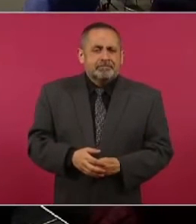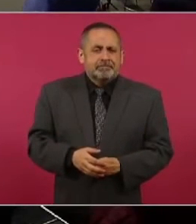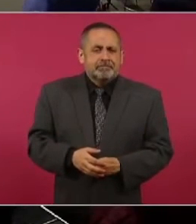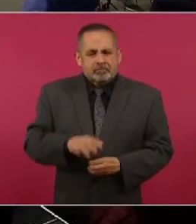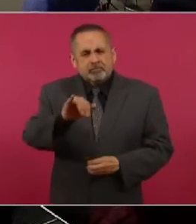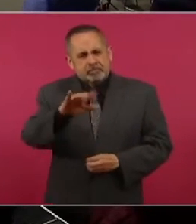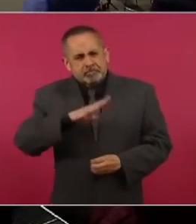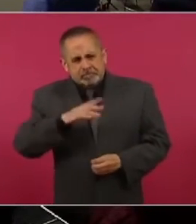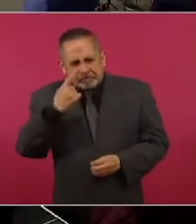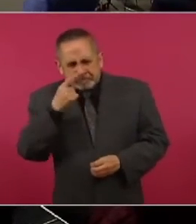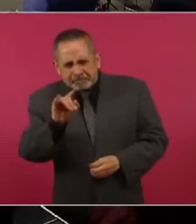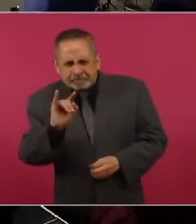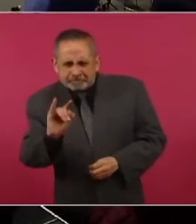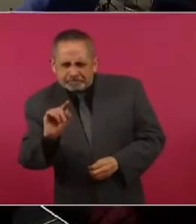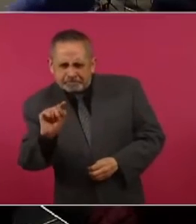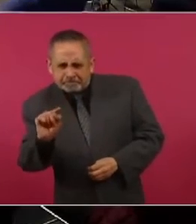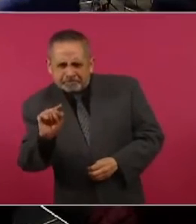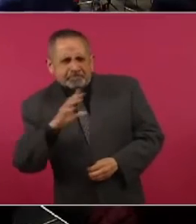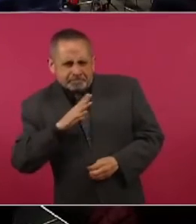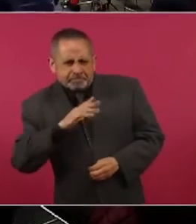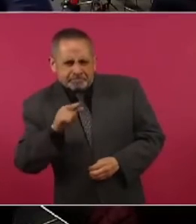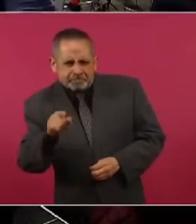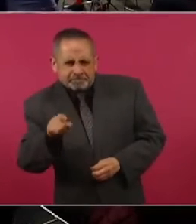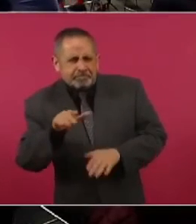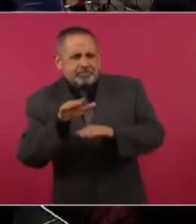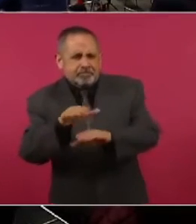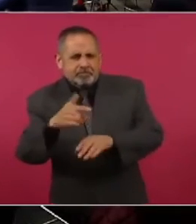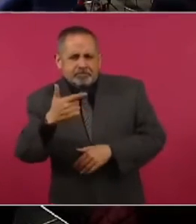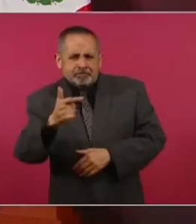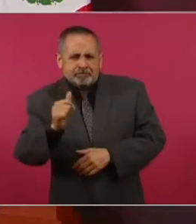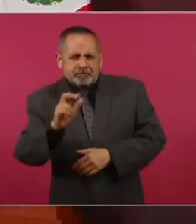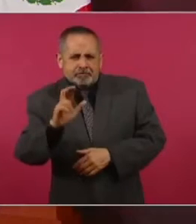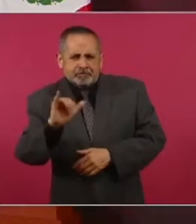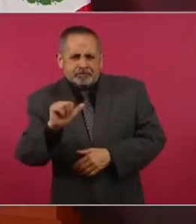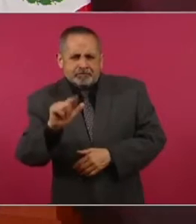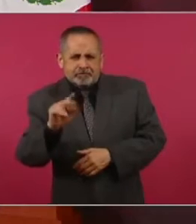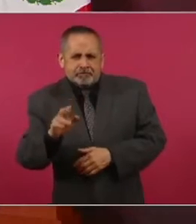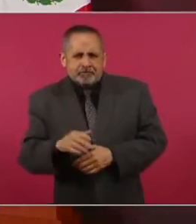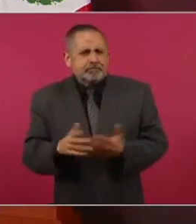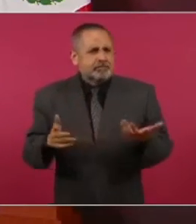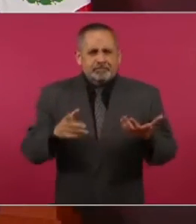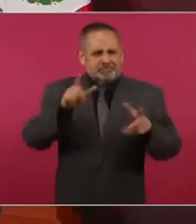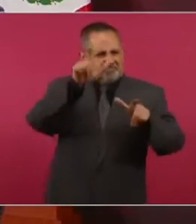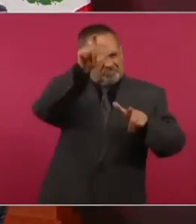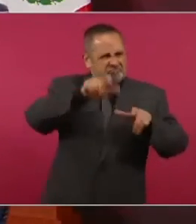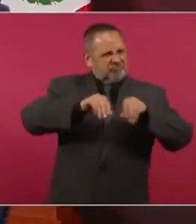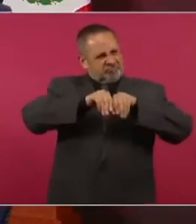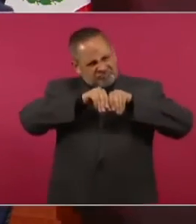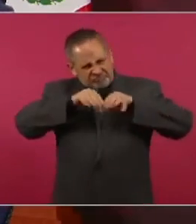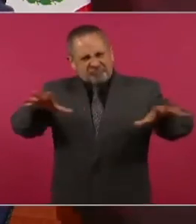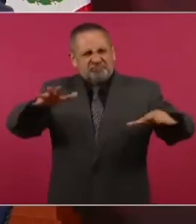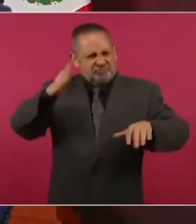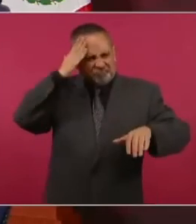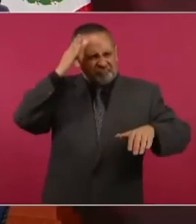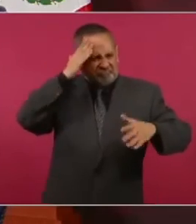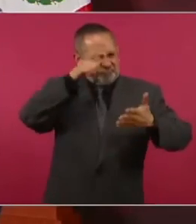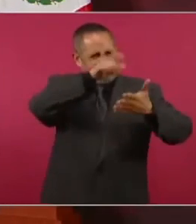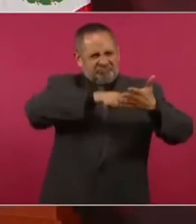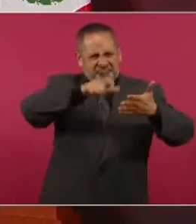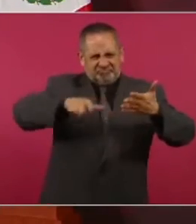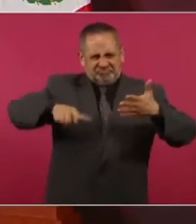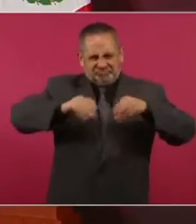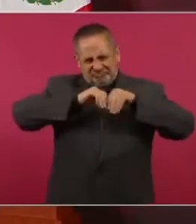Sí, sí está. Sí. Pero estoy hablando de las 8. Estamos hablando de las 8.